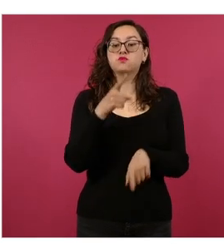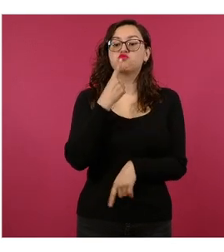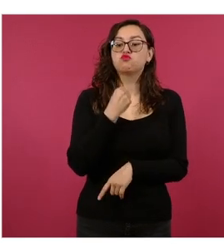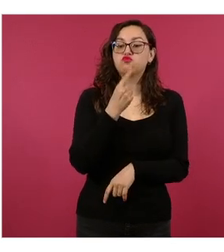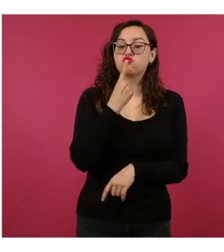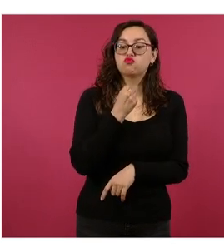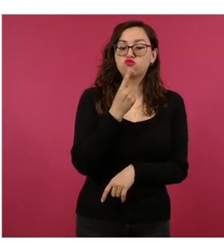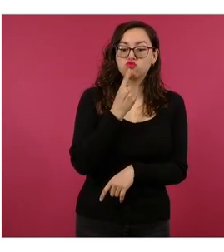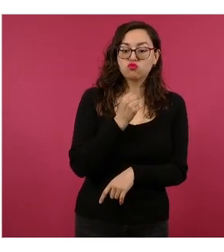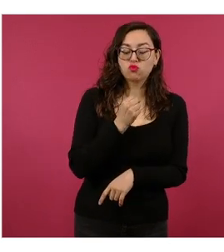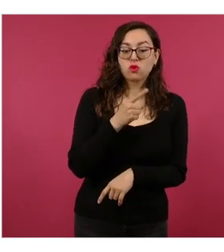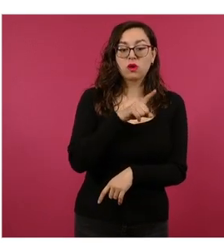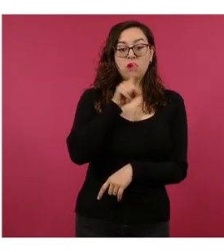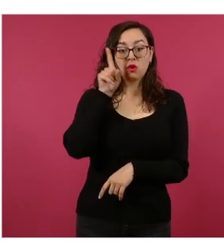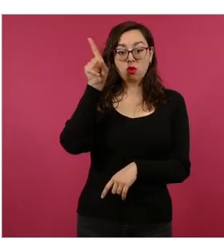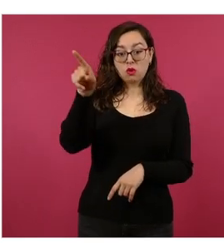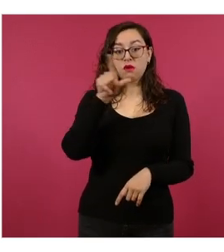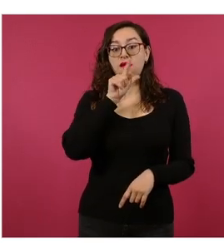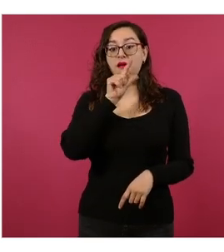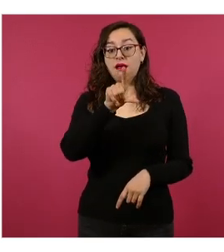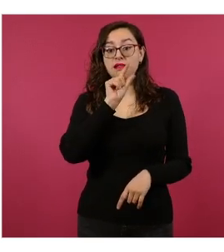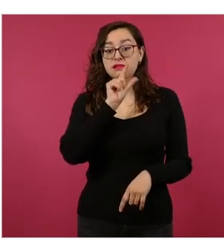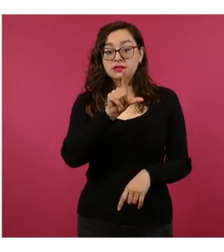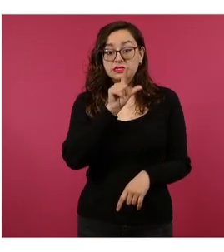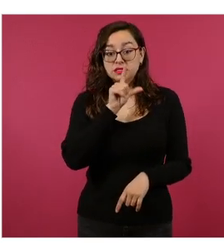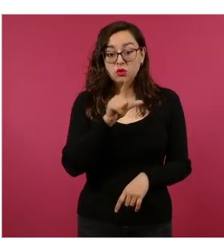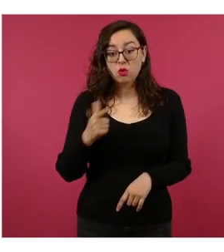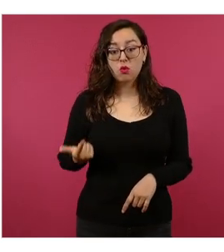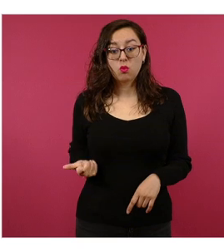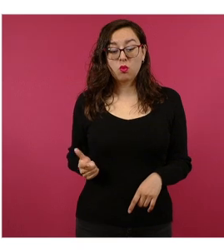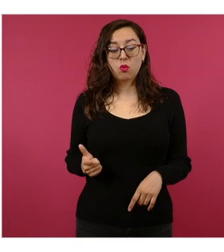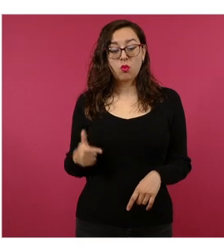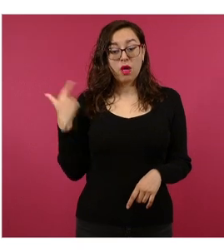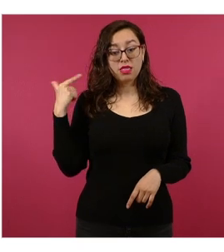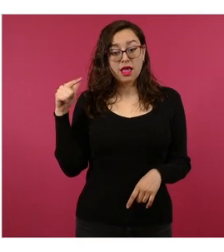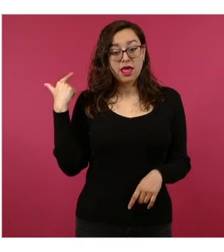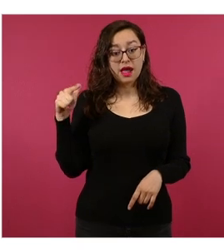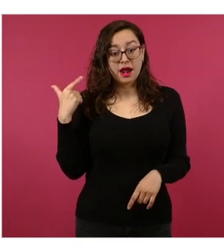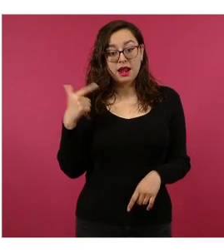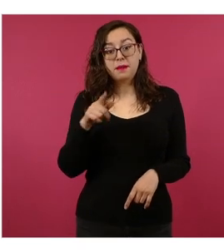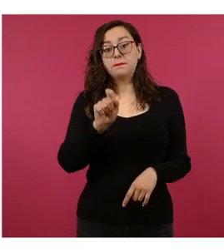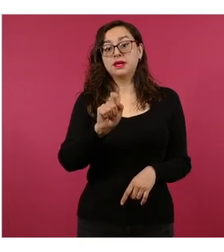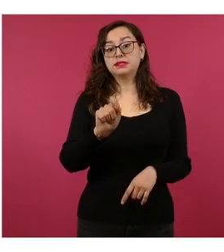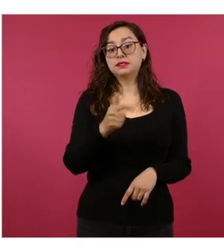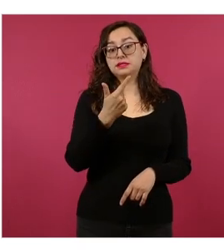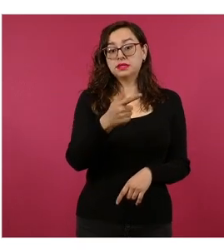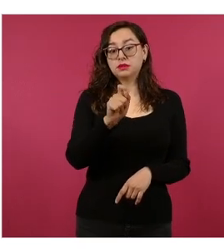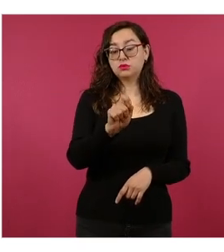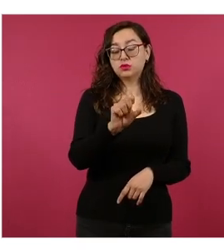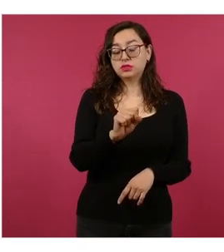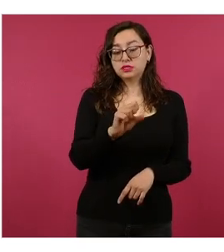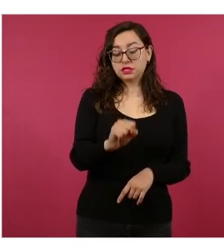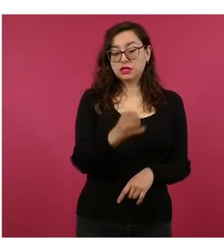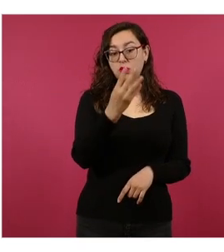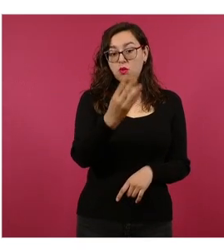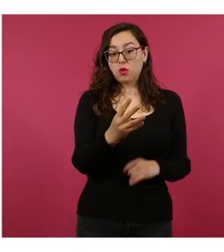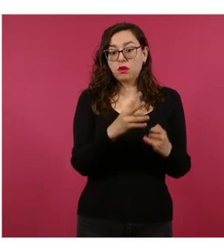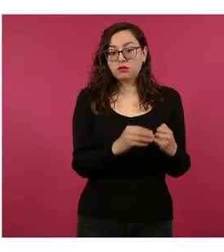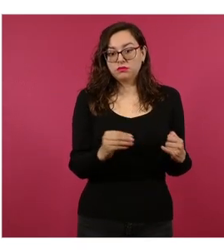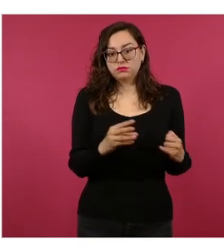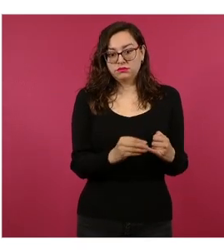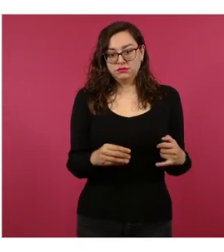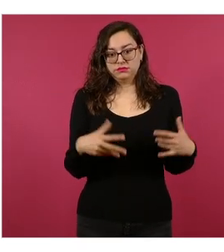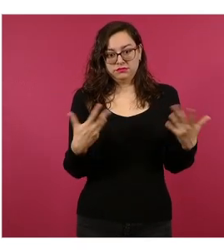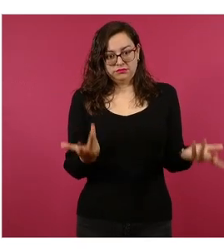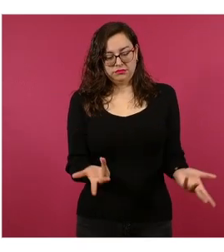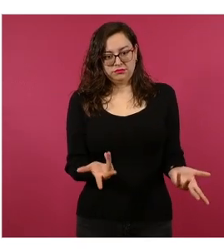una franquicia de Pemex en Guadalajara, Jalisco, 27 pesos con 64 centavos, 2.49 pesos